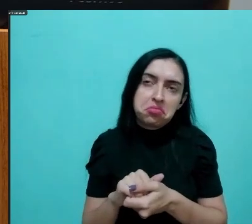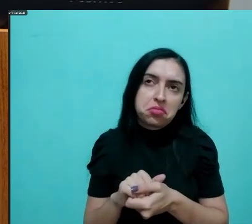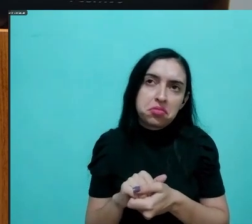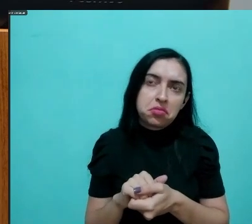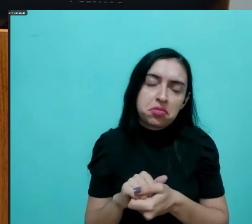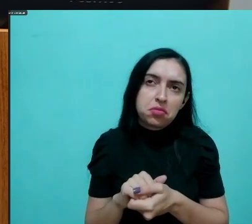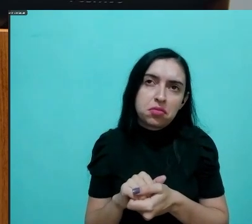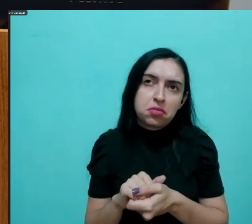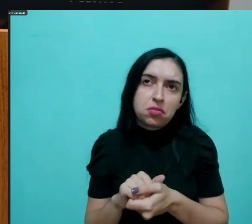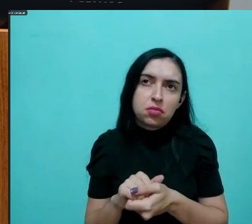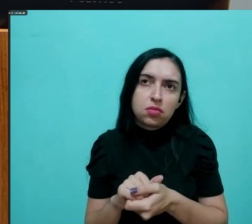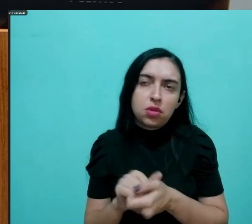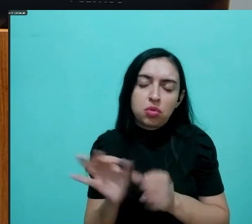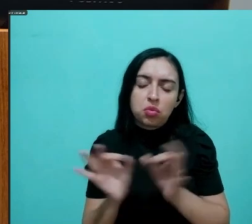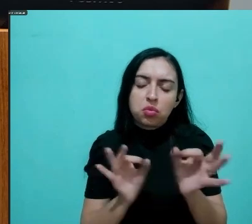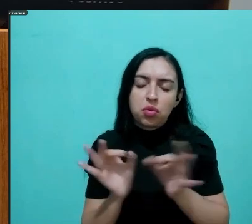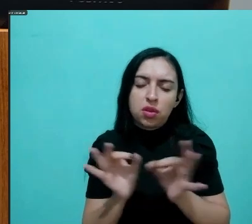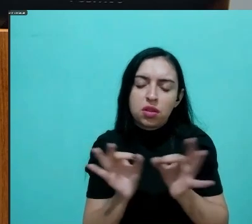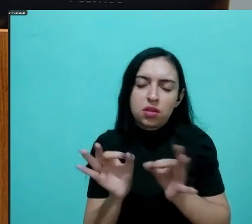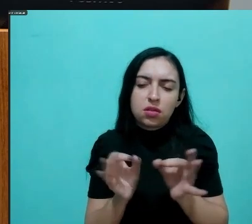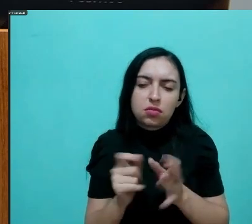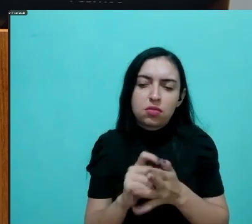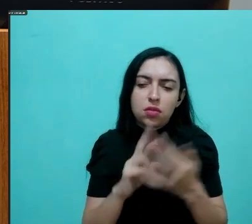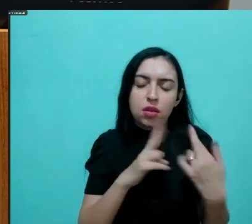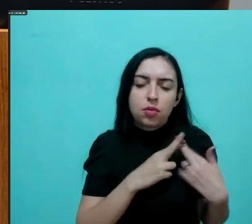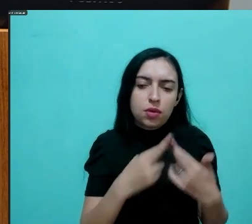una ordenanza de